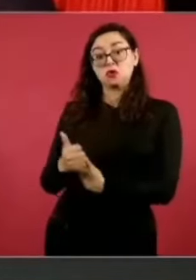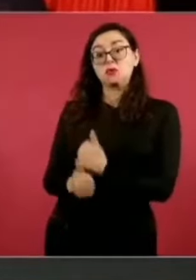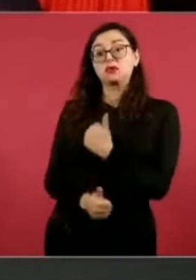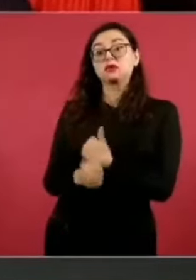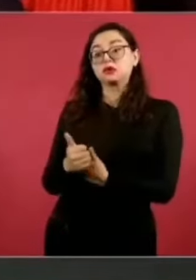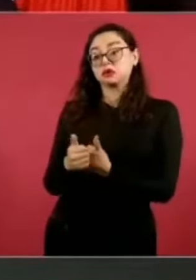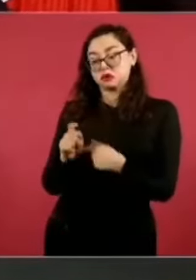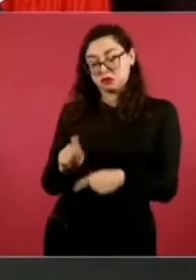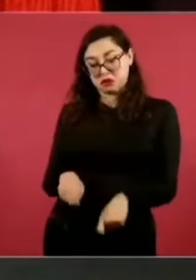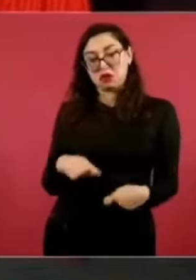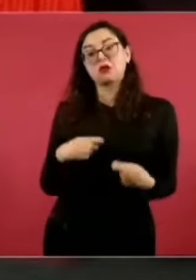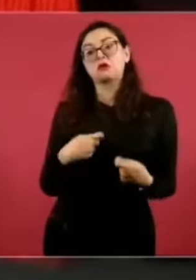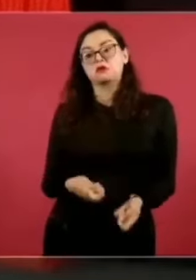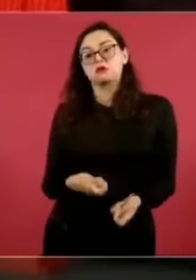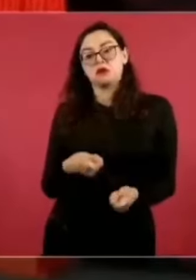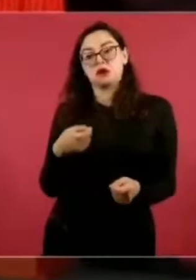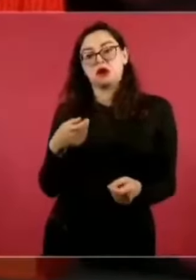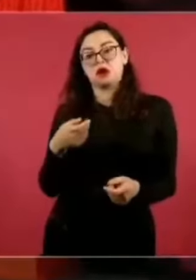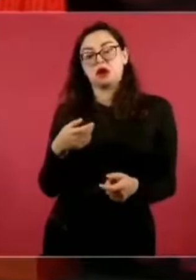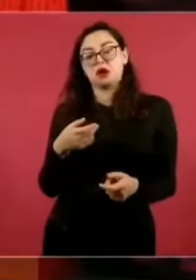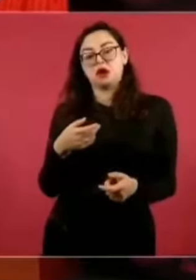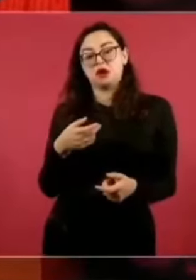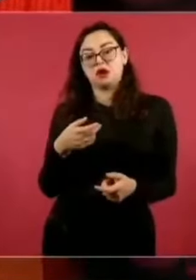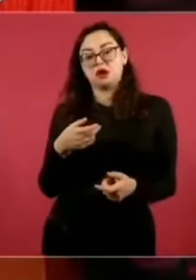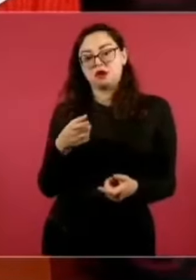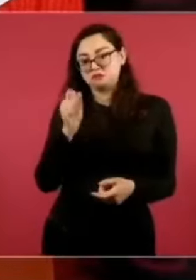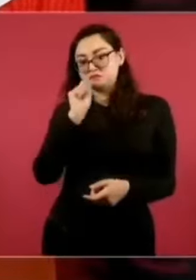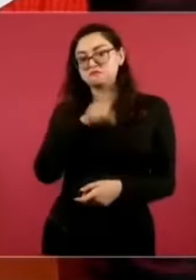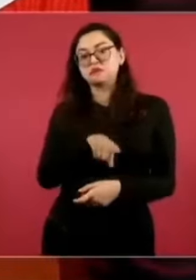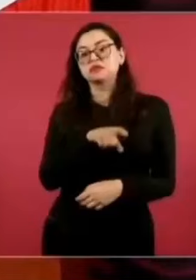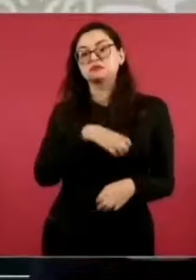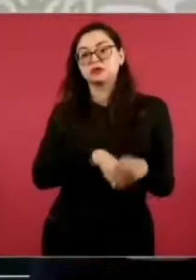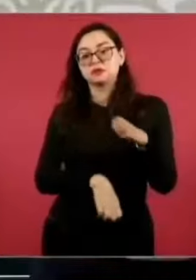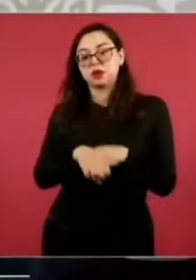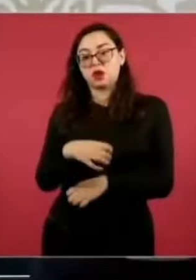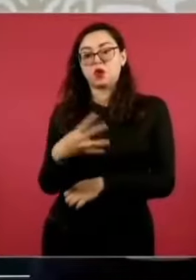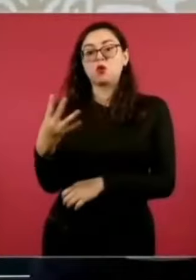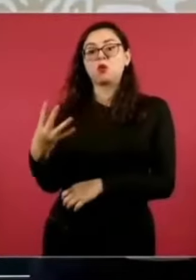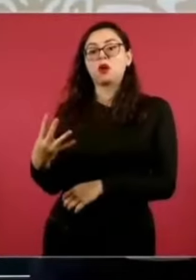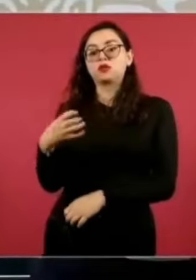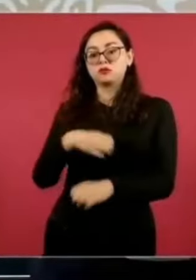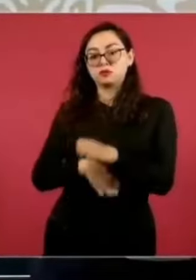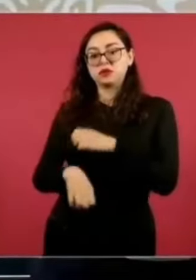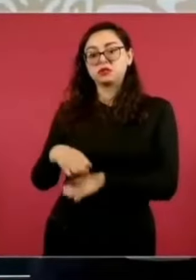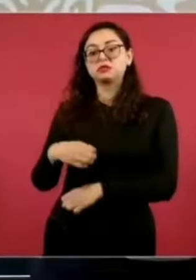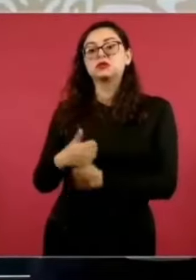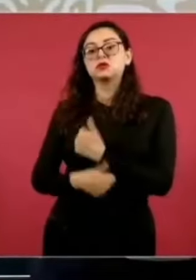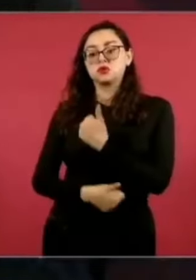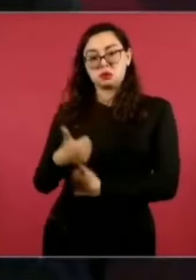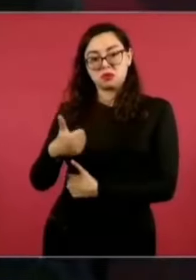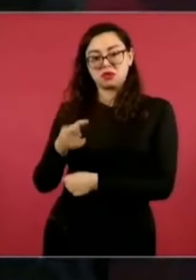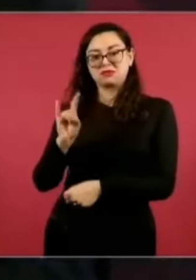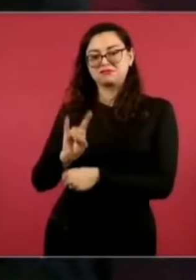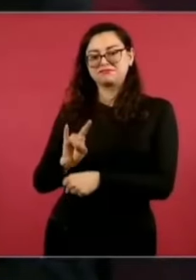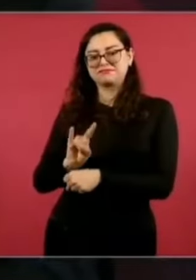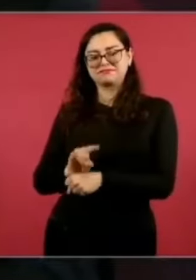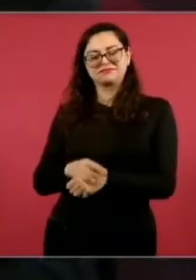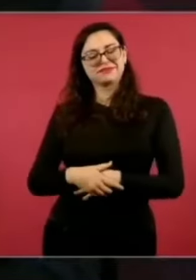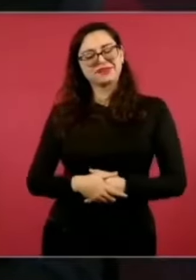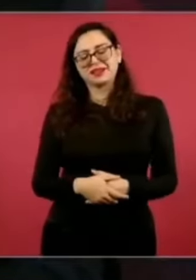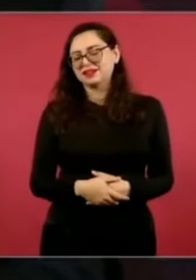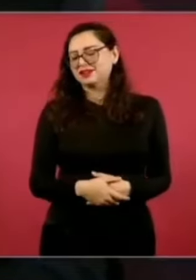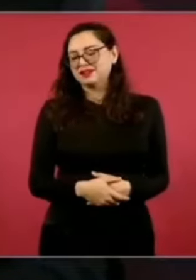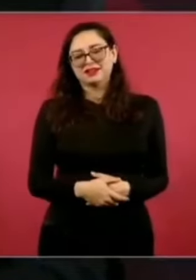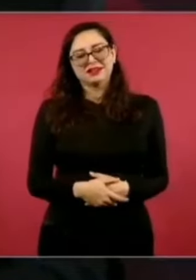y le dieron la obra directa a la misma empresa Porque eran por eso pero mira no voy este Pero eso